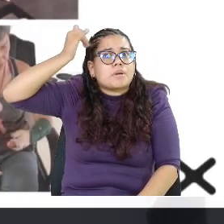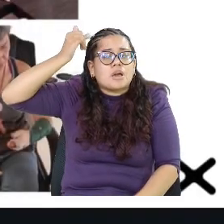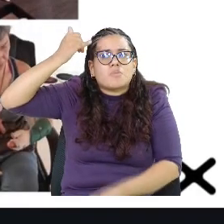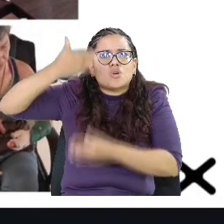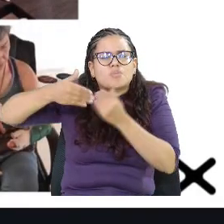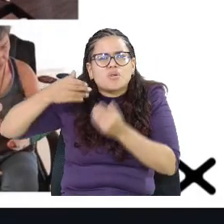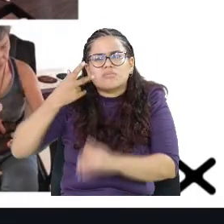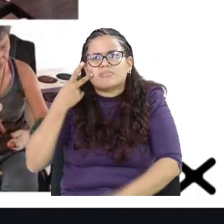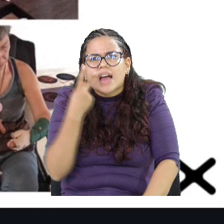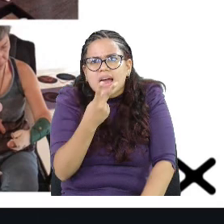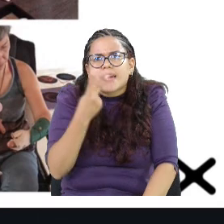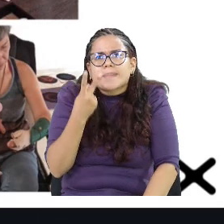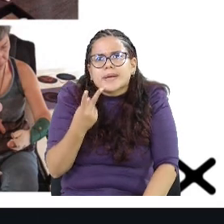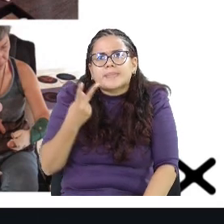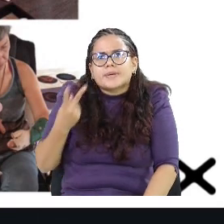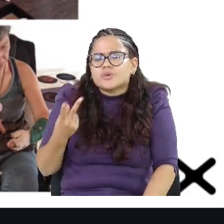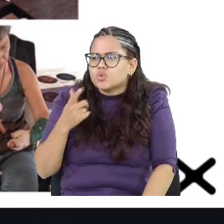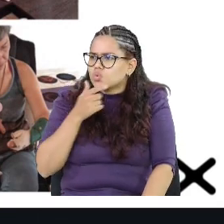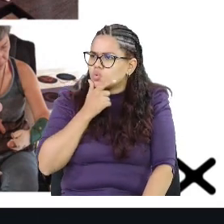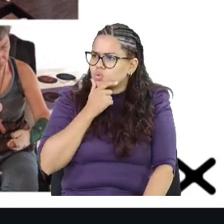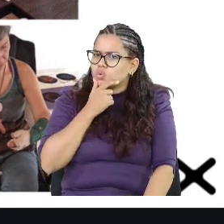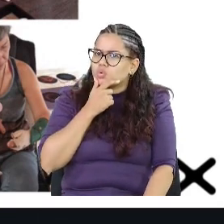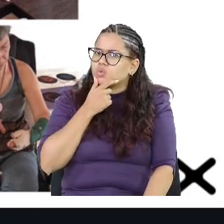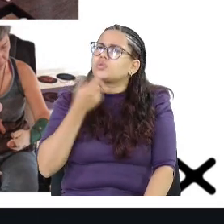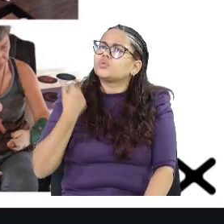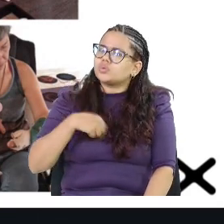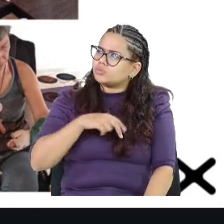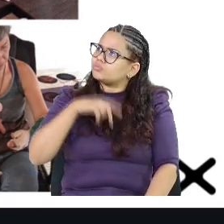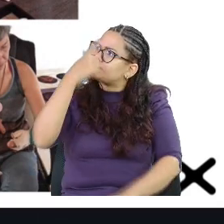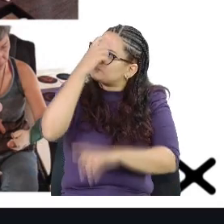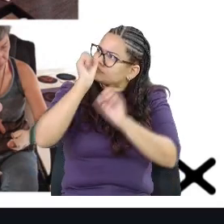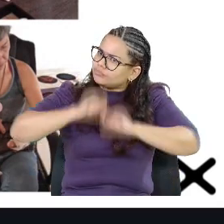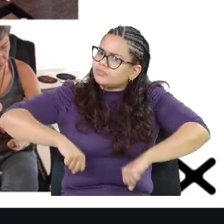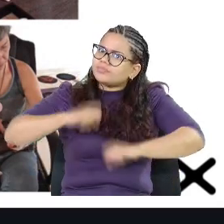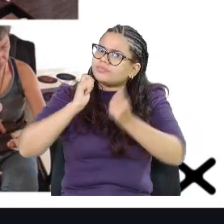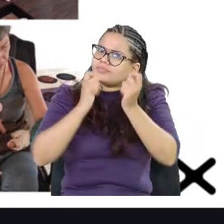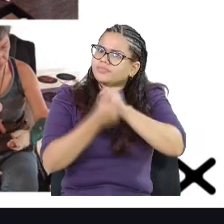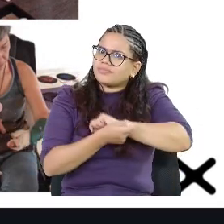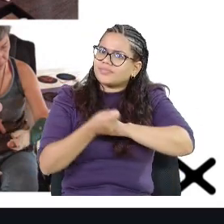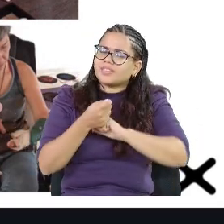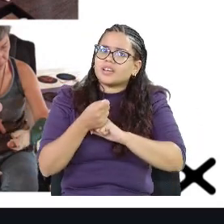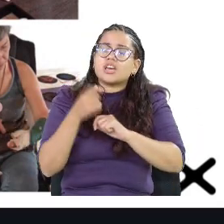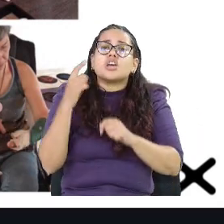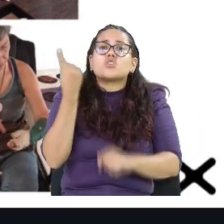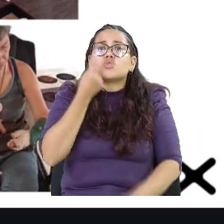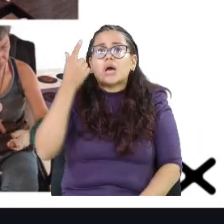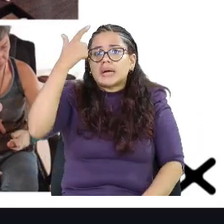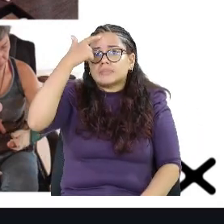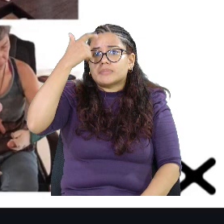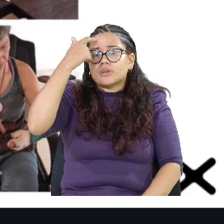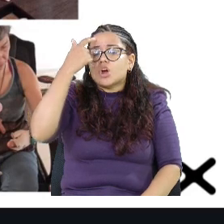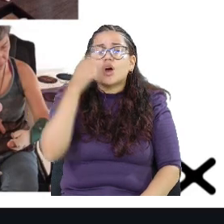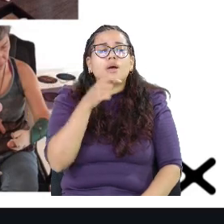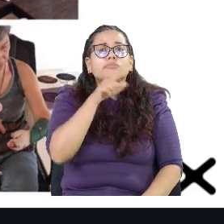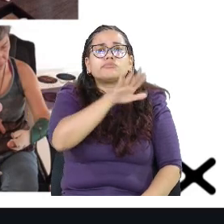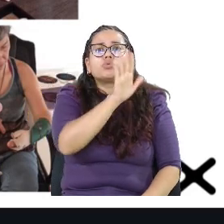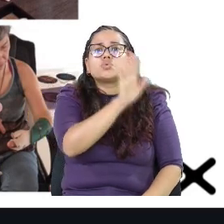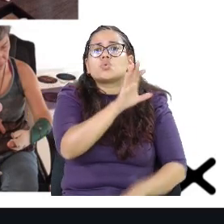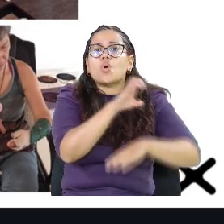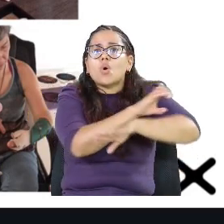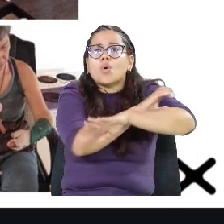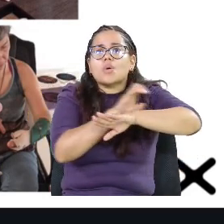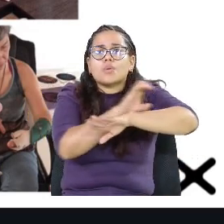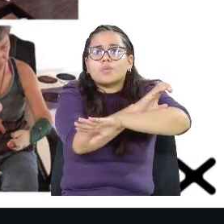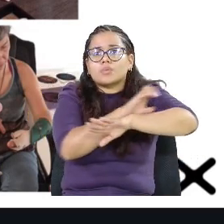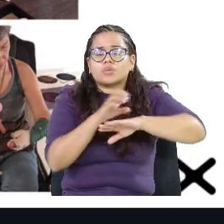a ver toda la capacidad en la que nosotros tenemos, y esa capacidad no depende tanto de una máquina, esa capacidad